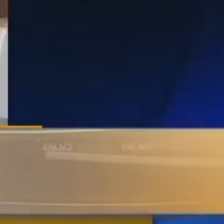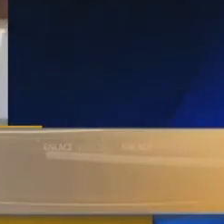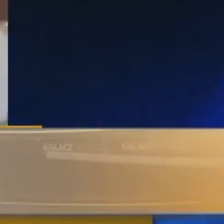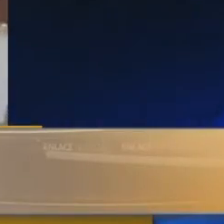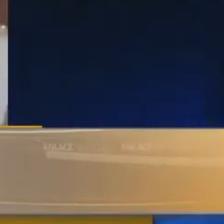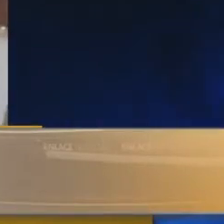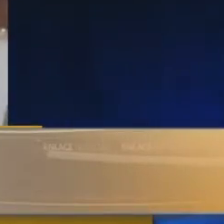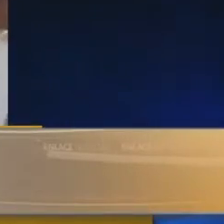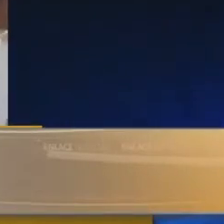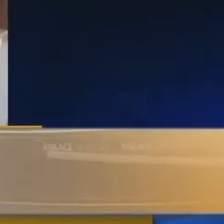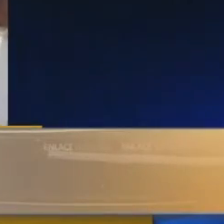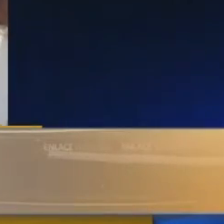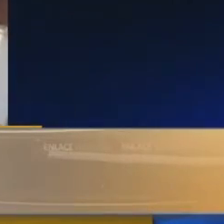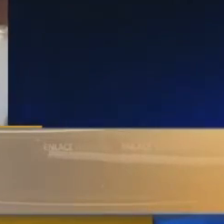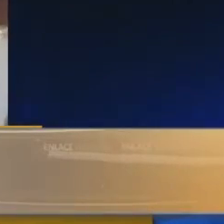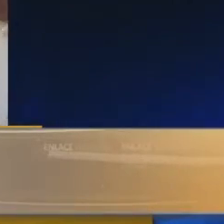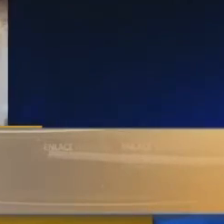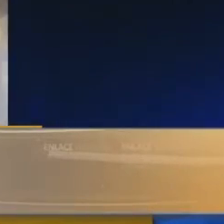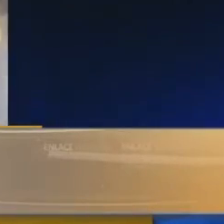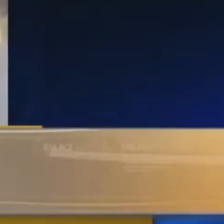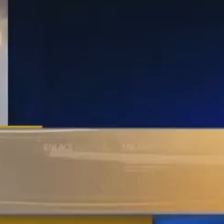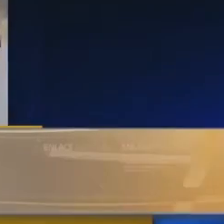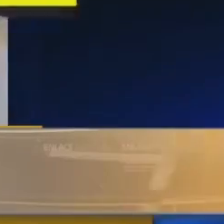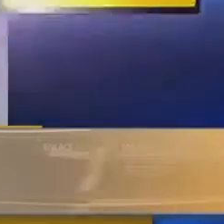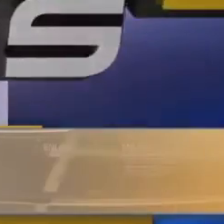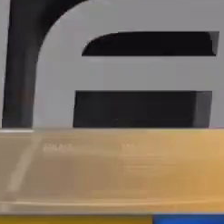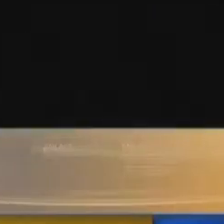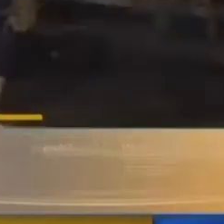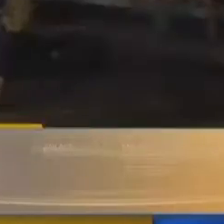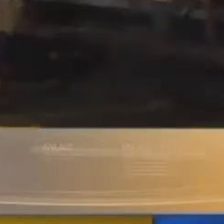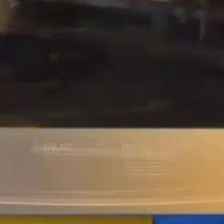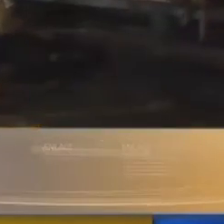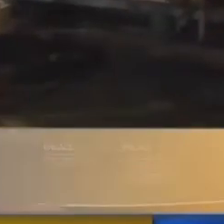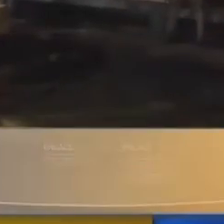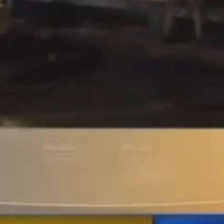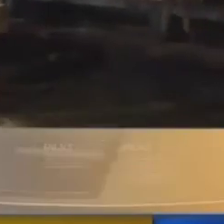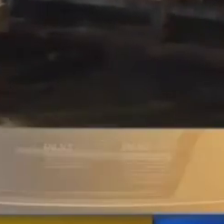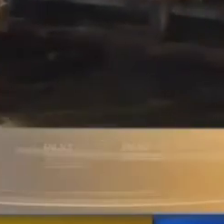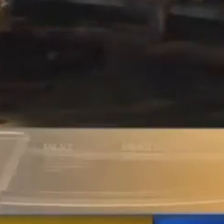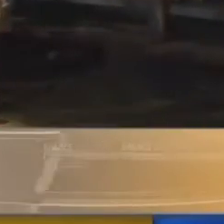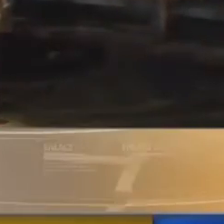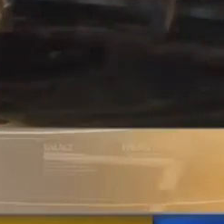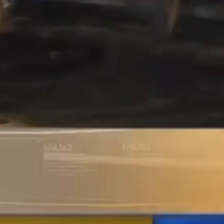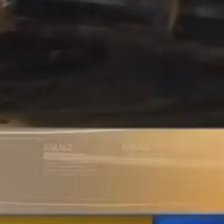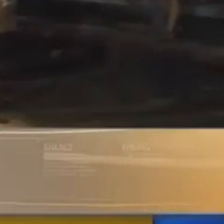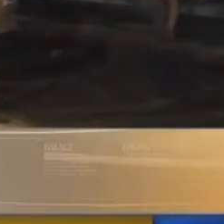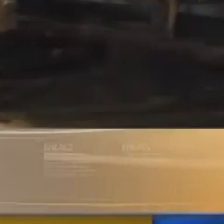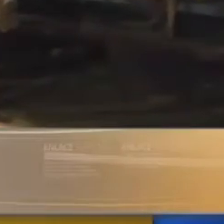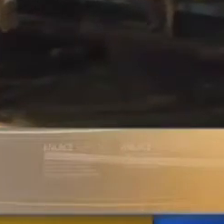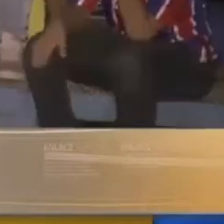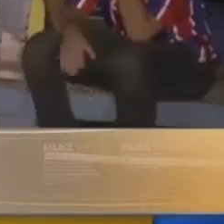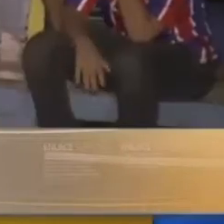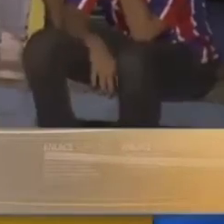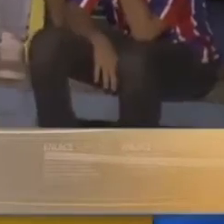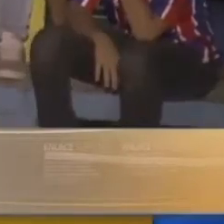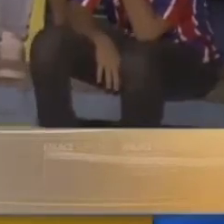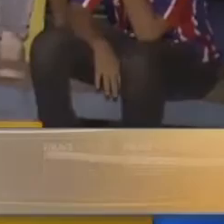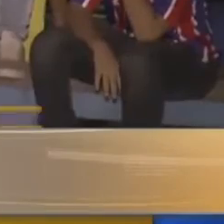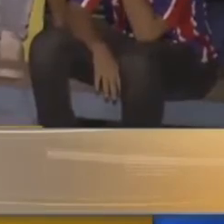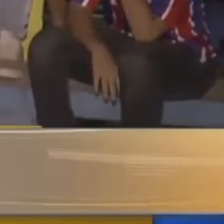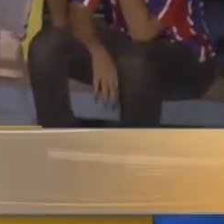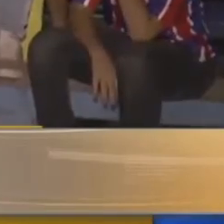lágrimas en este evento. Así lo reseñó la propia BBC de Londres. En los deportes, Club Oro Negro categoría sub-12 se coronó campeón